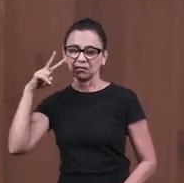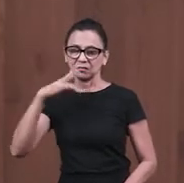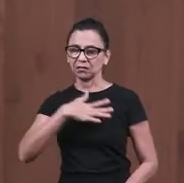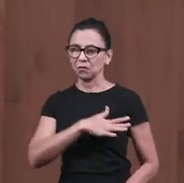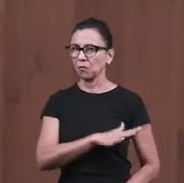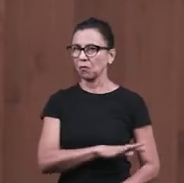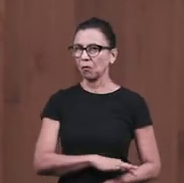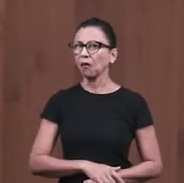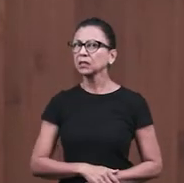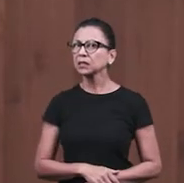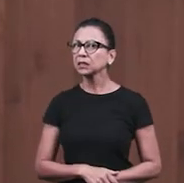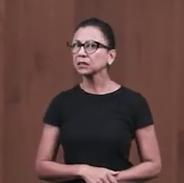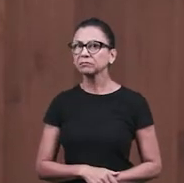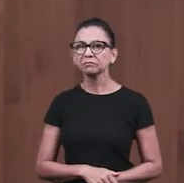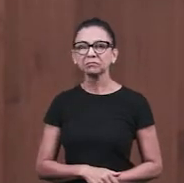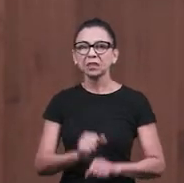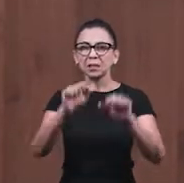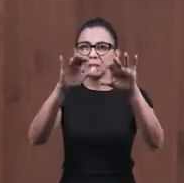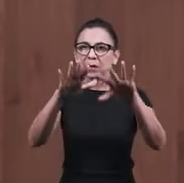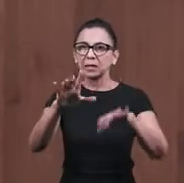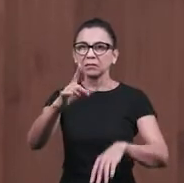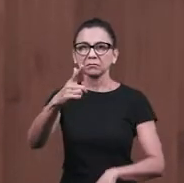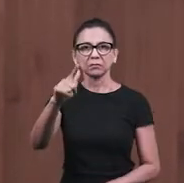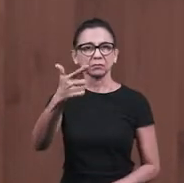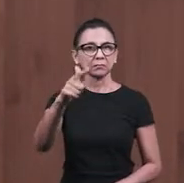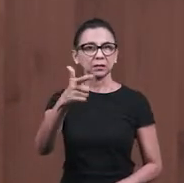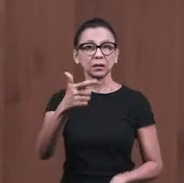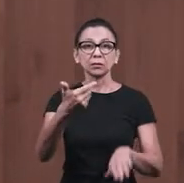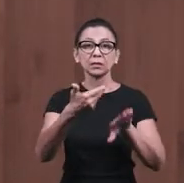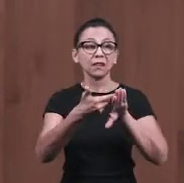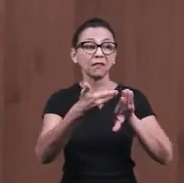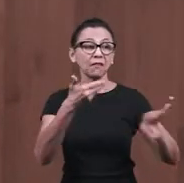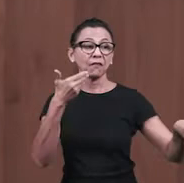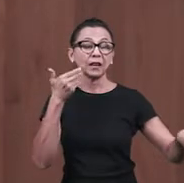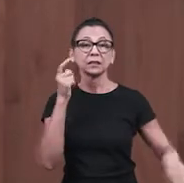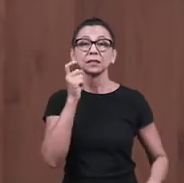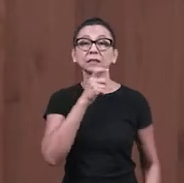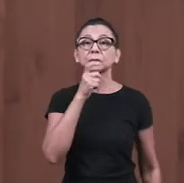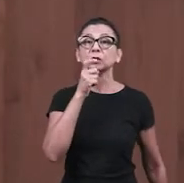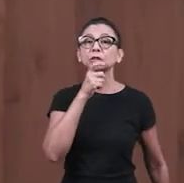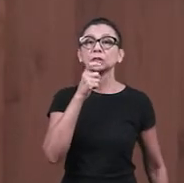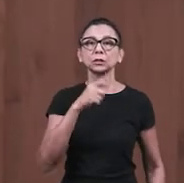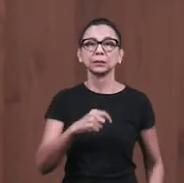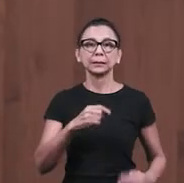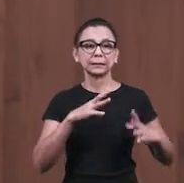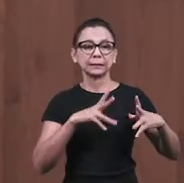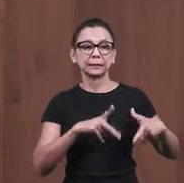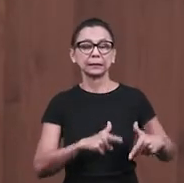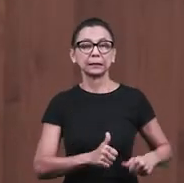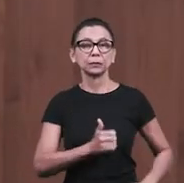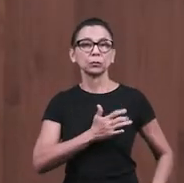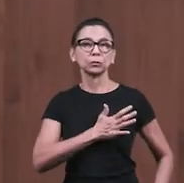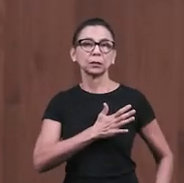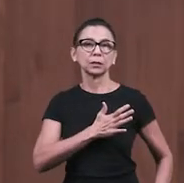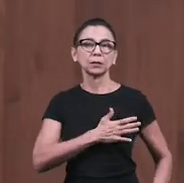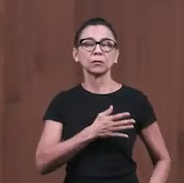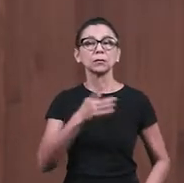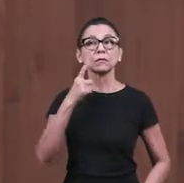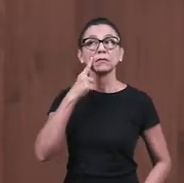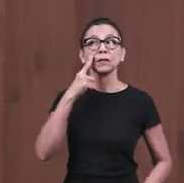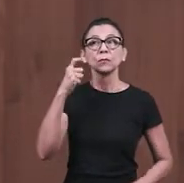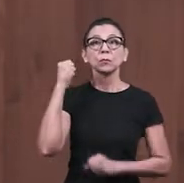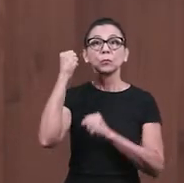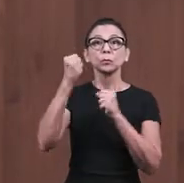eso, ellos no verán esas promesas cumpliéndose. Apártate de estas cosas, santifica tu vida y tú vas a conocer